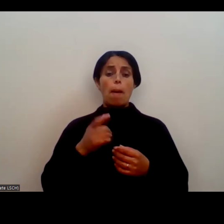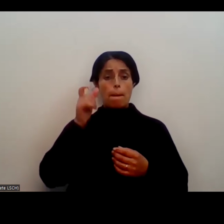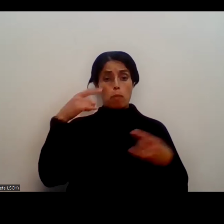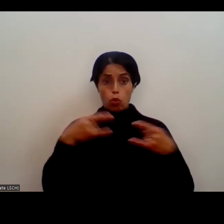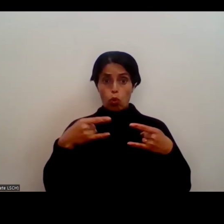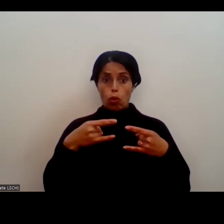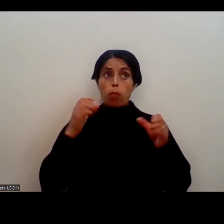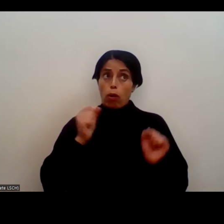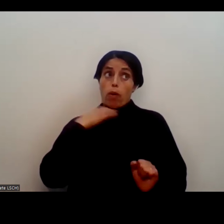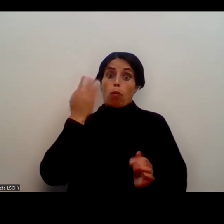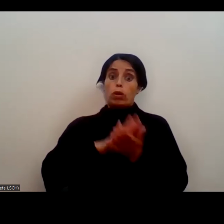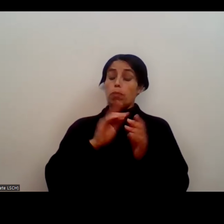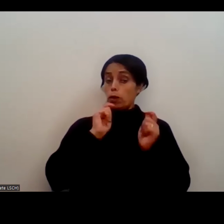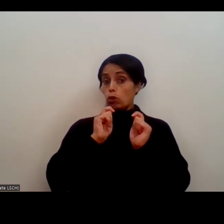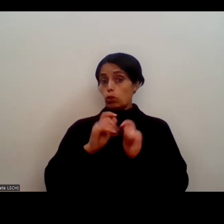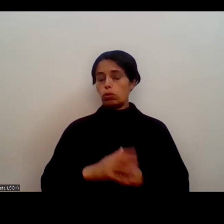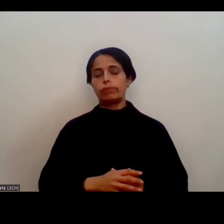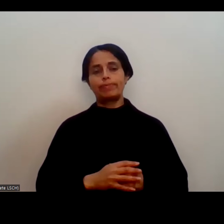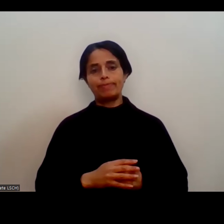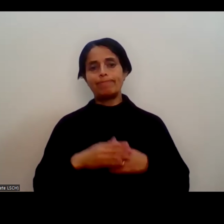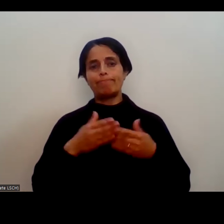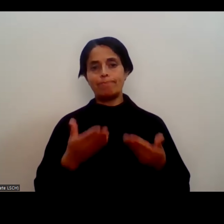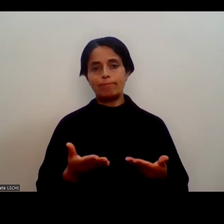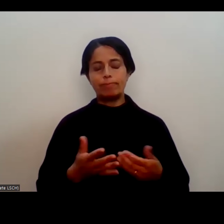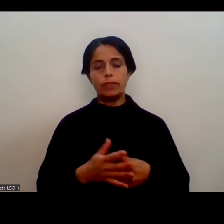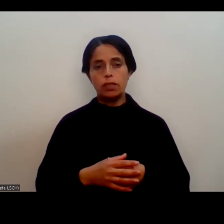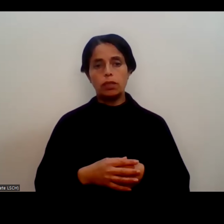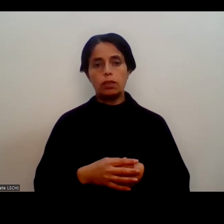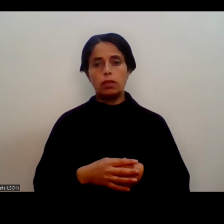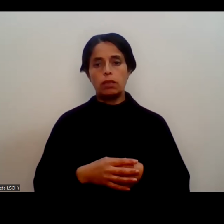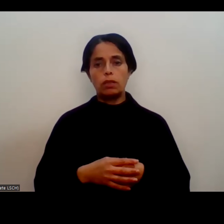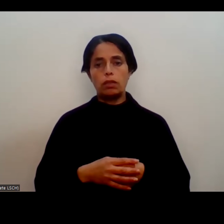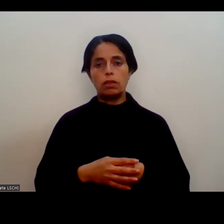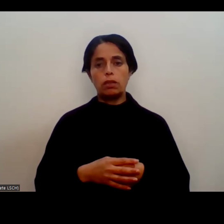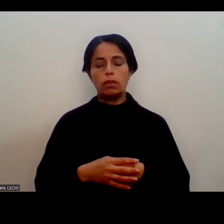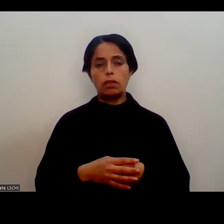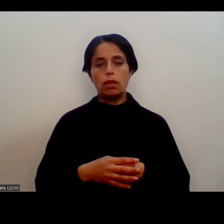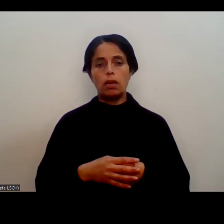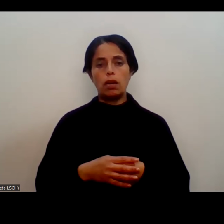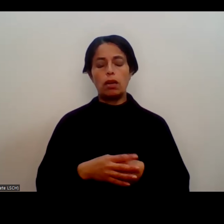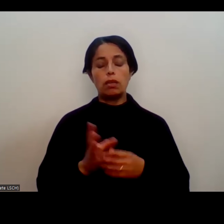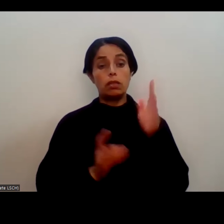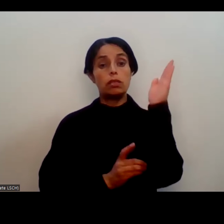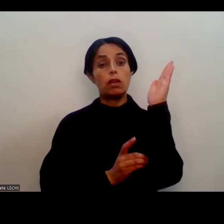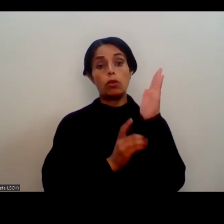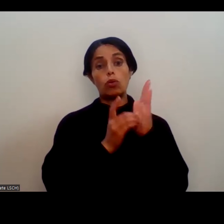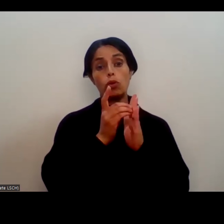fuese, ¿no? Entonces, esas son, y respecto a la evolución, a la idea de